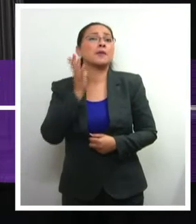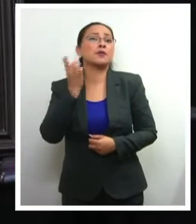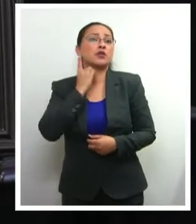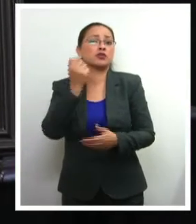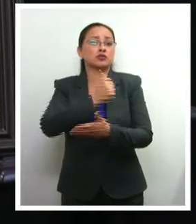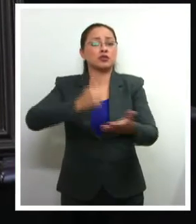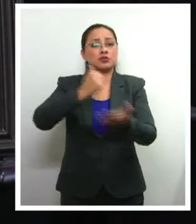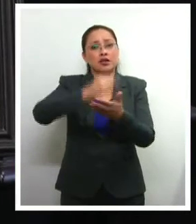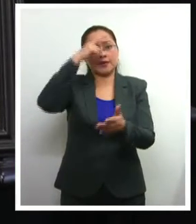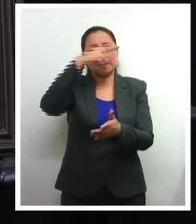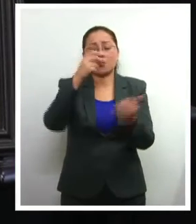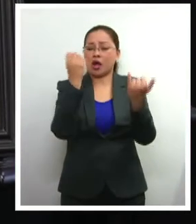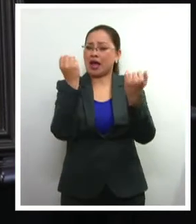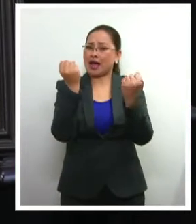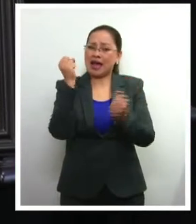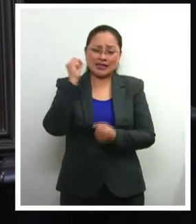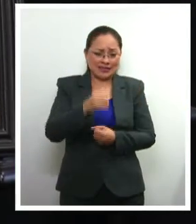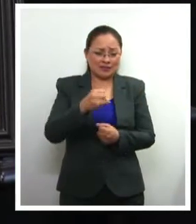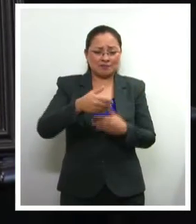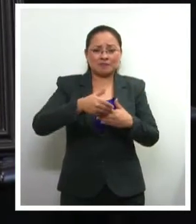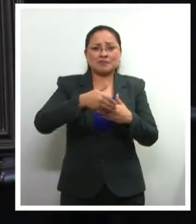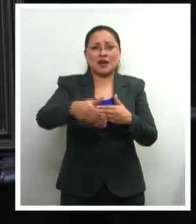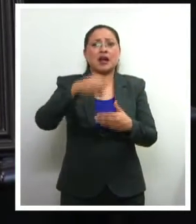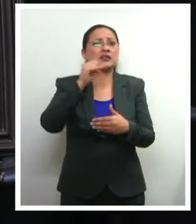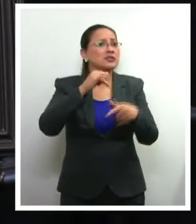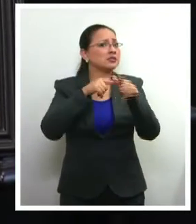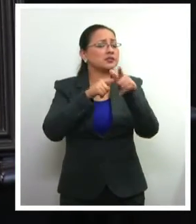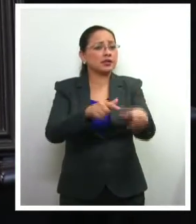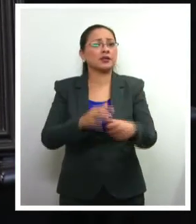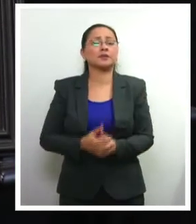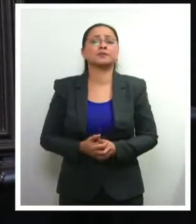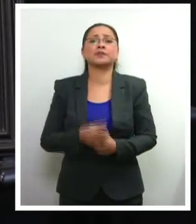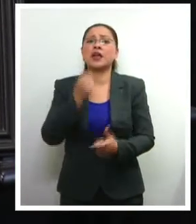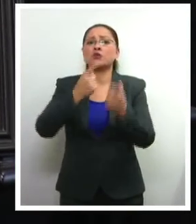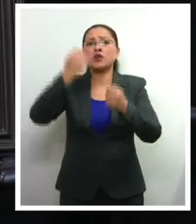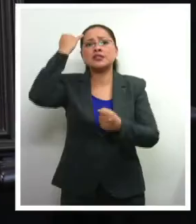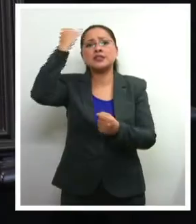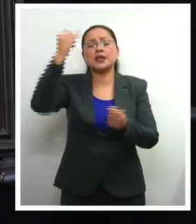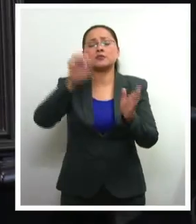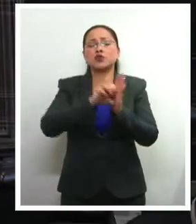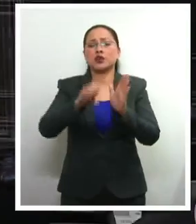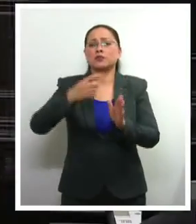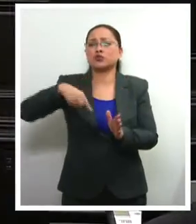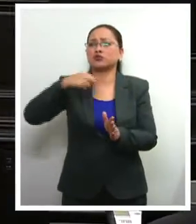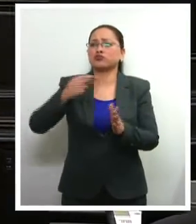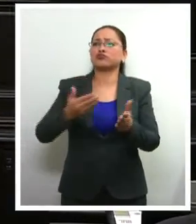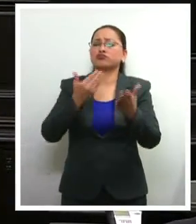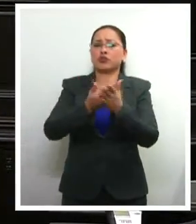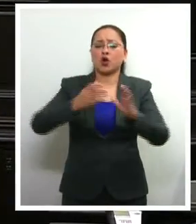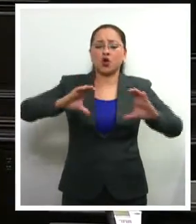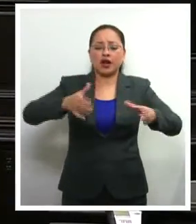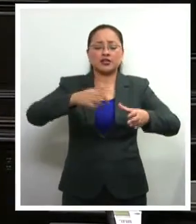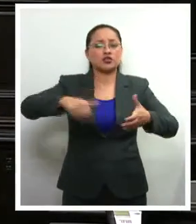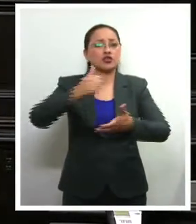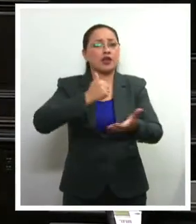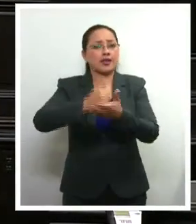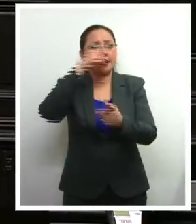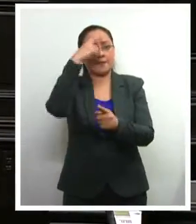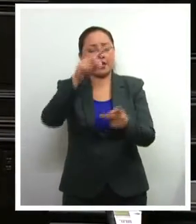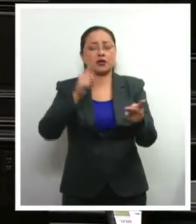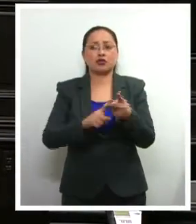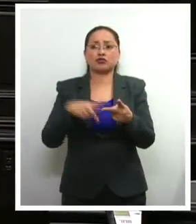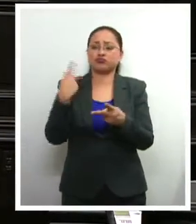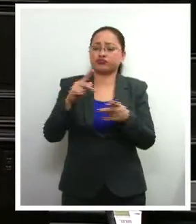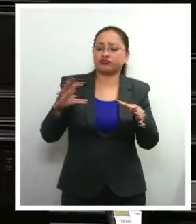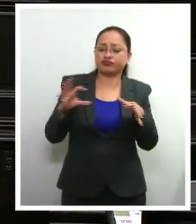Ciudad de México. Algunos de los planteamientos que estamos poniendo, por ejemplo, es que el Congreso de la Ciudad de México y los órganos